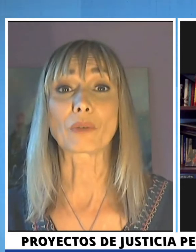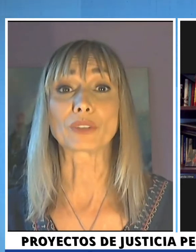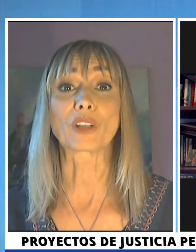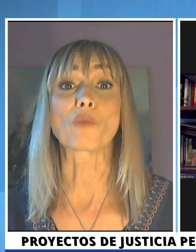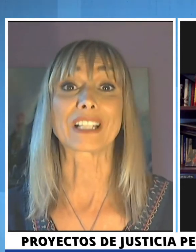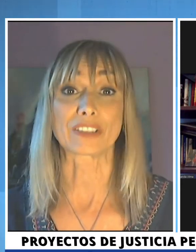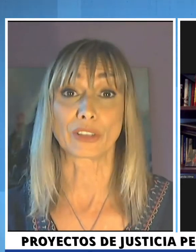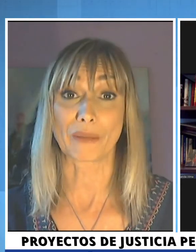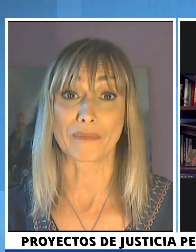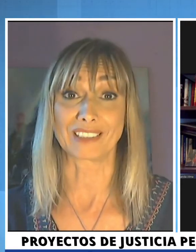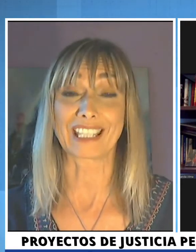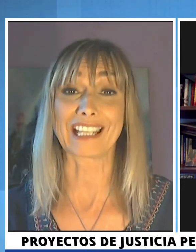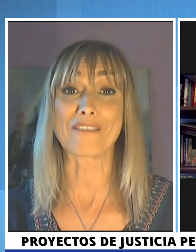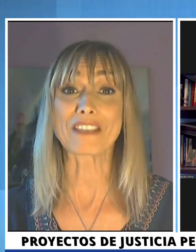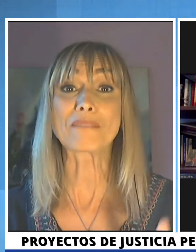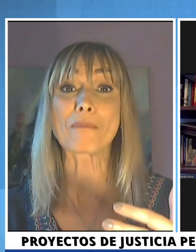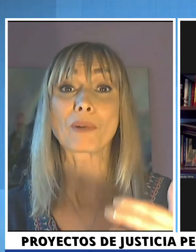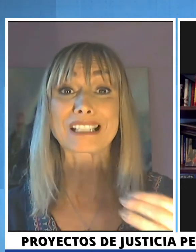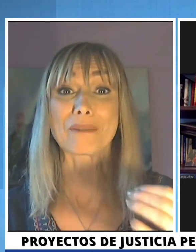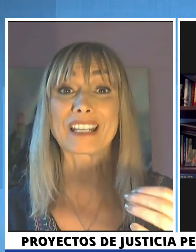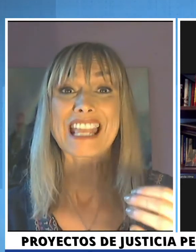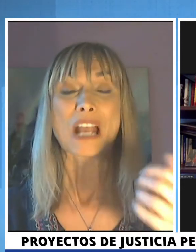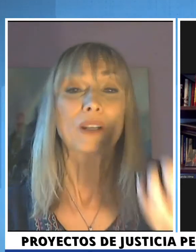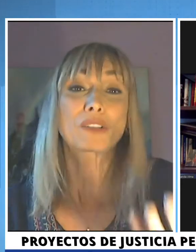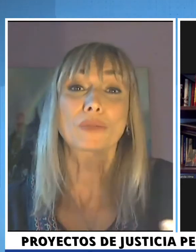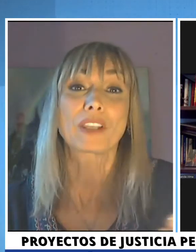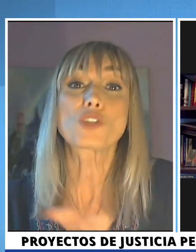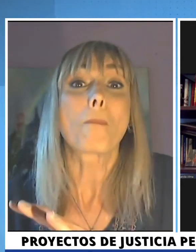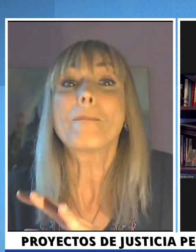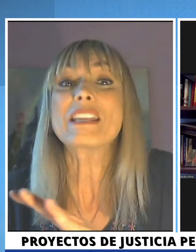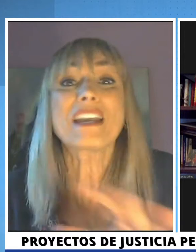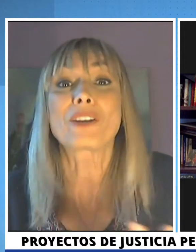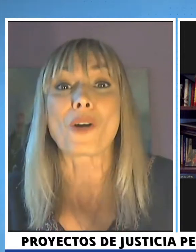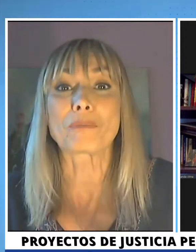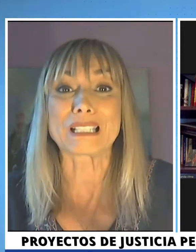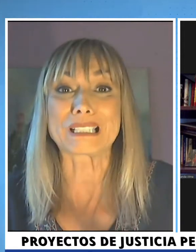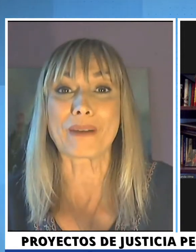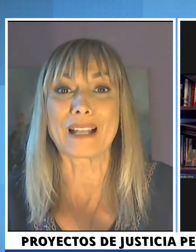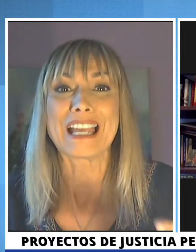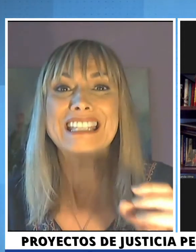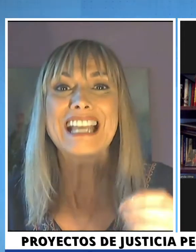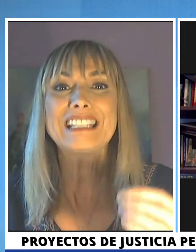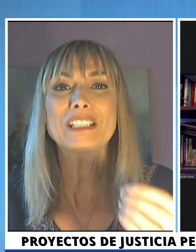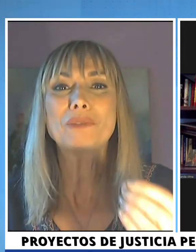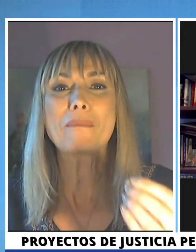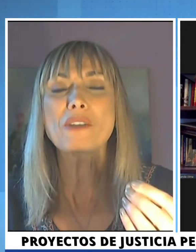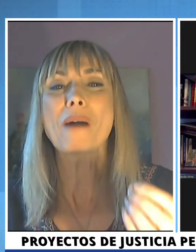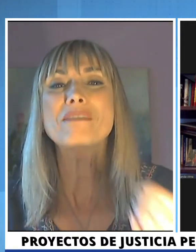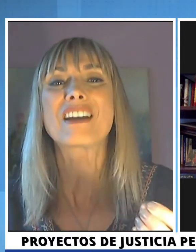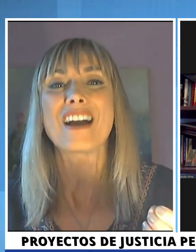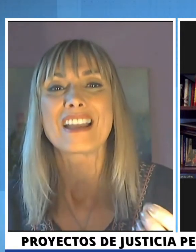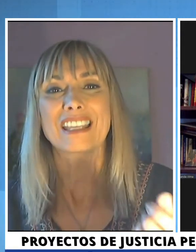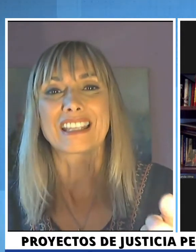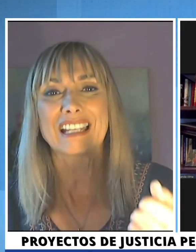cuestión de comunicación también, de que la víctima pueda saber cuáles son sus derechos primero y principal, y una mano